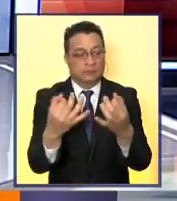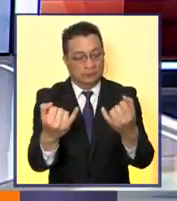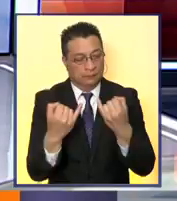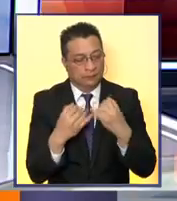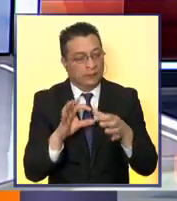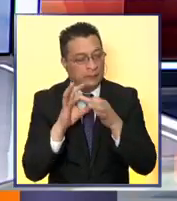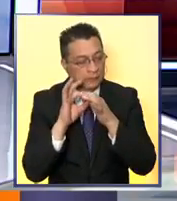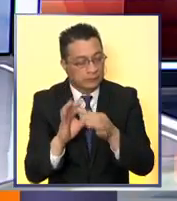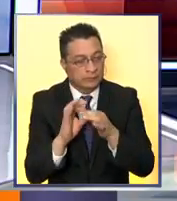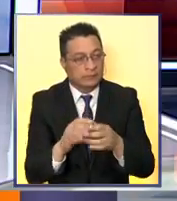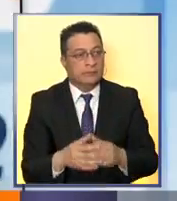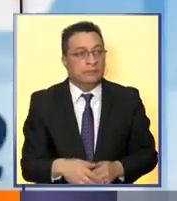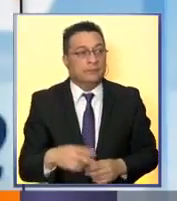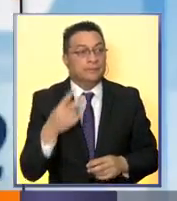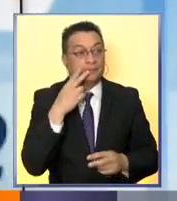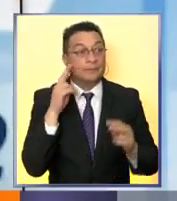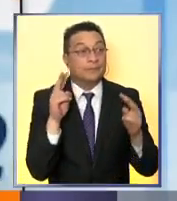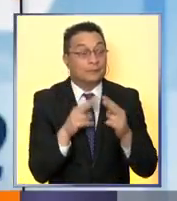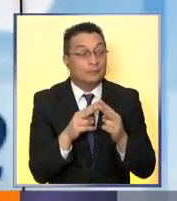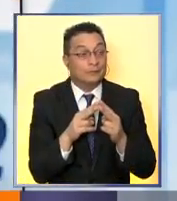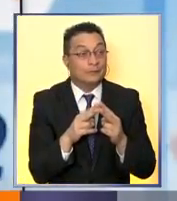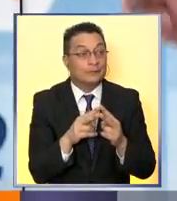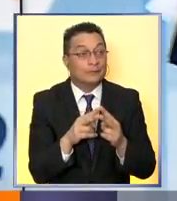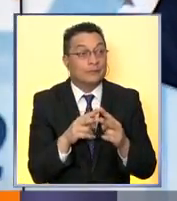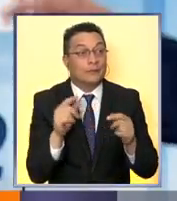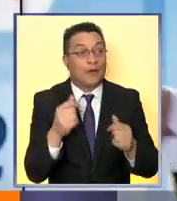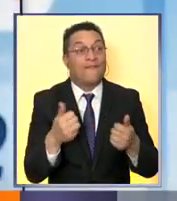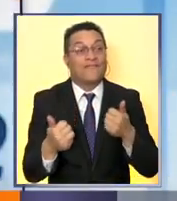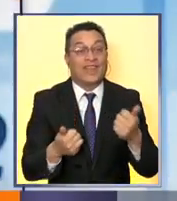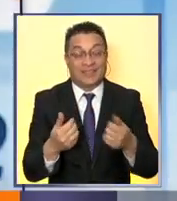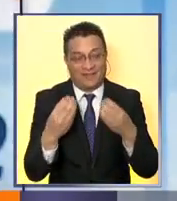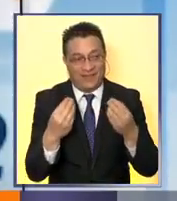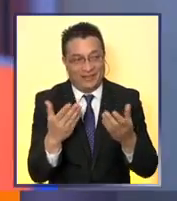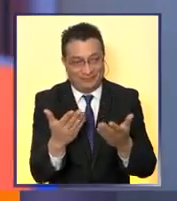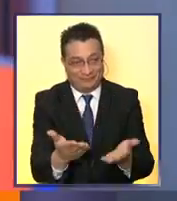fin de semana. Ah, no estamos en Un buen fin de semana, que tengan una buena fiesta. Una buena fiesta. Eso.